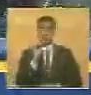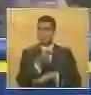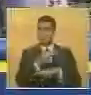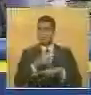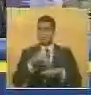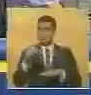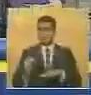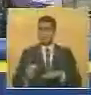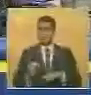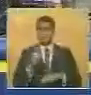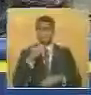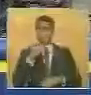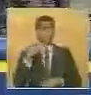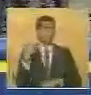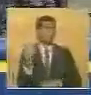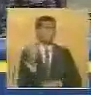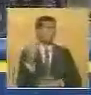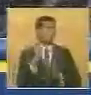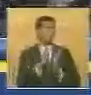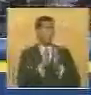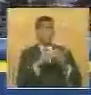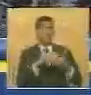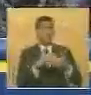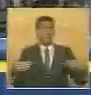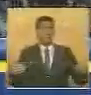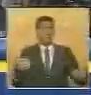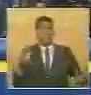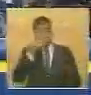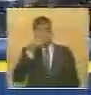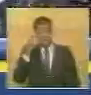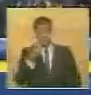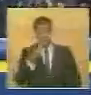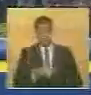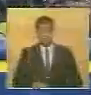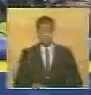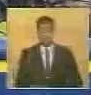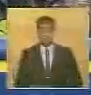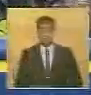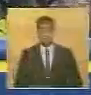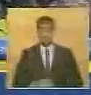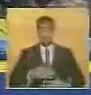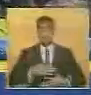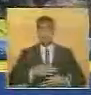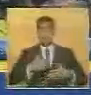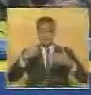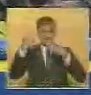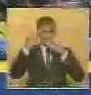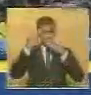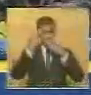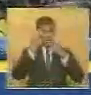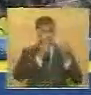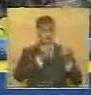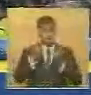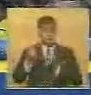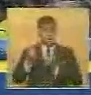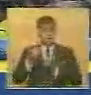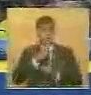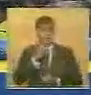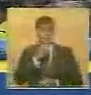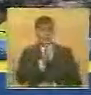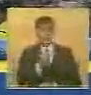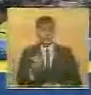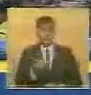gobierno nacional ha abandonado, según ella, la frontera y a los pueblos de La Guajira. Atender el secuestro, el sicariato, el